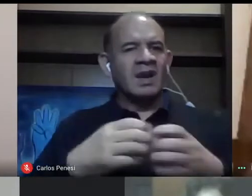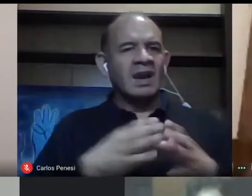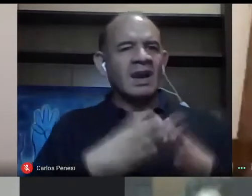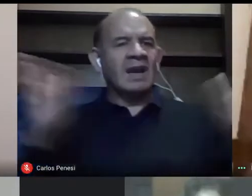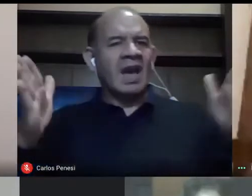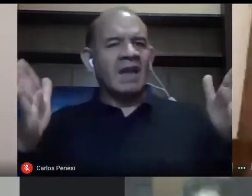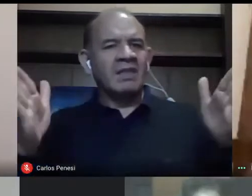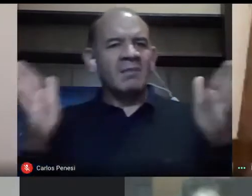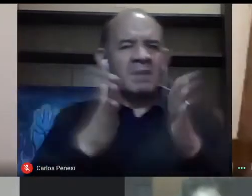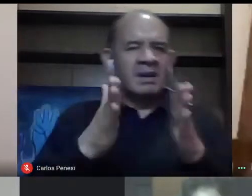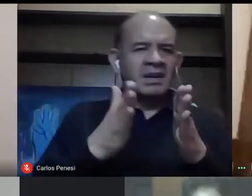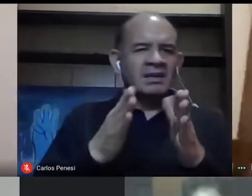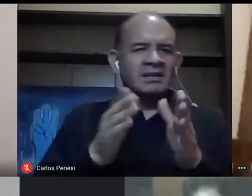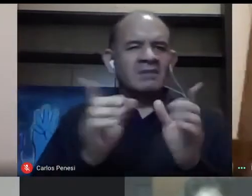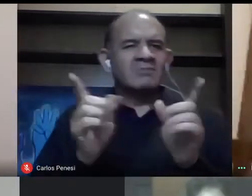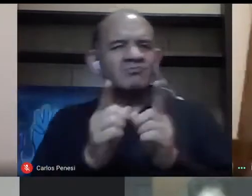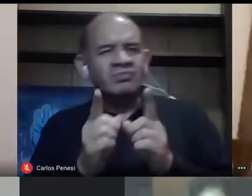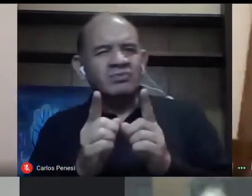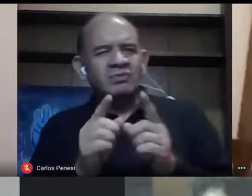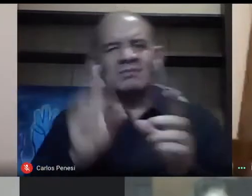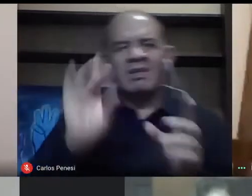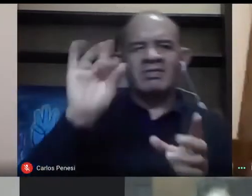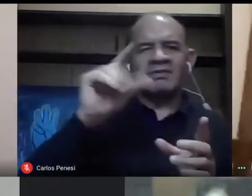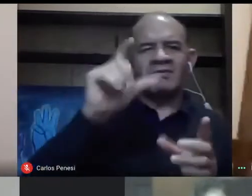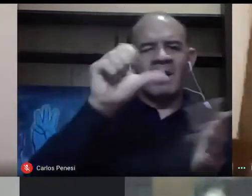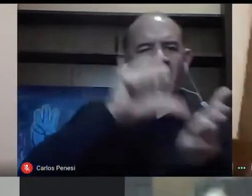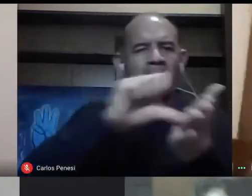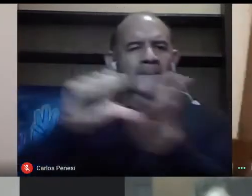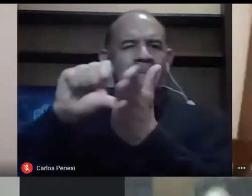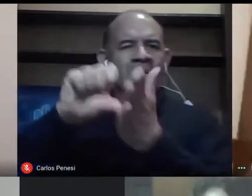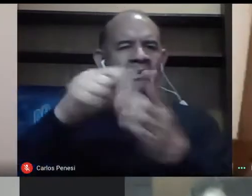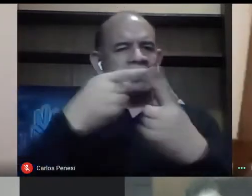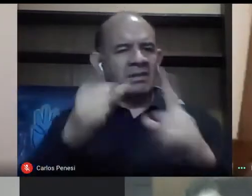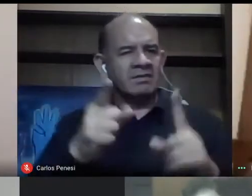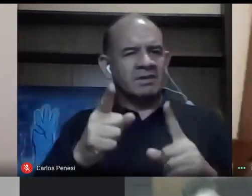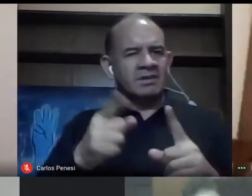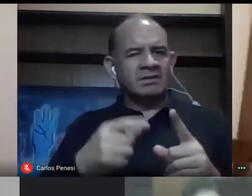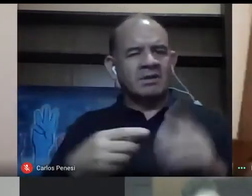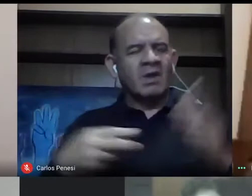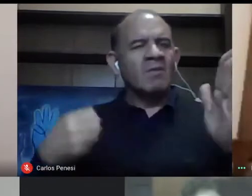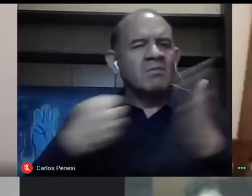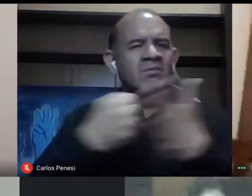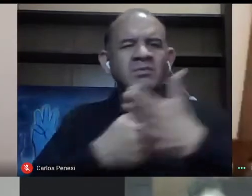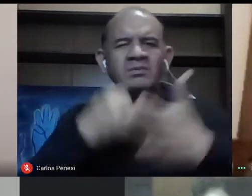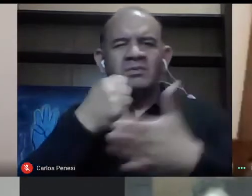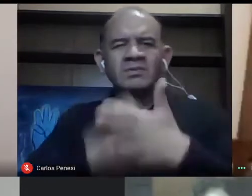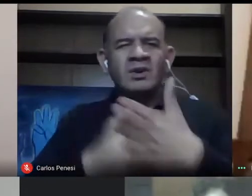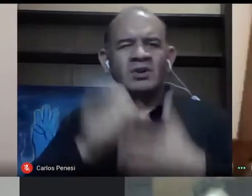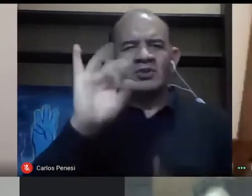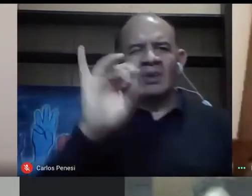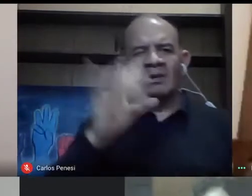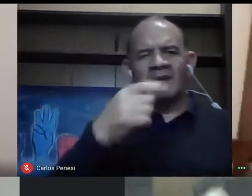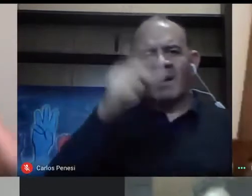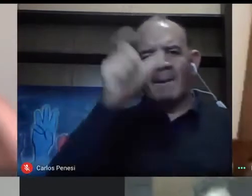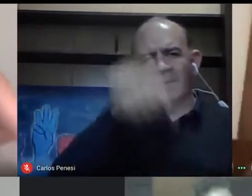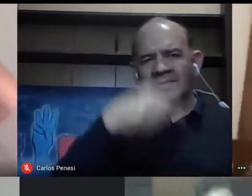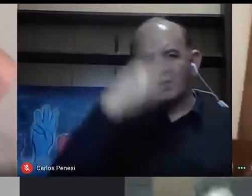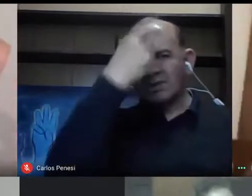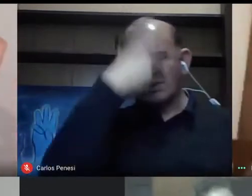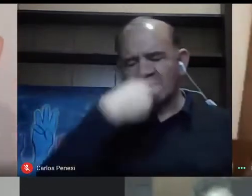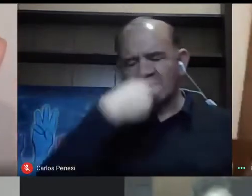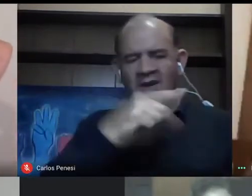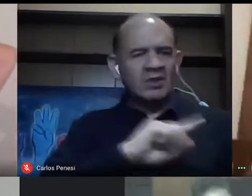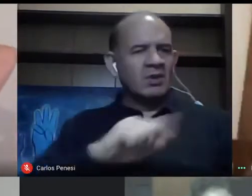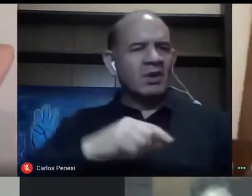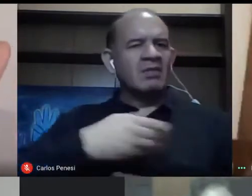que pueden hacerlo y en otros países no. Y también un gran tema era, bueno, solo para las personas ciegas. Y hablamos de la diversidad